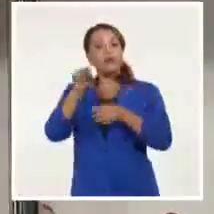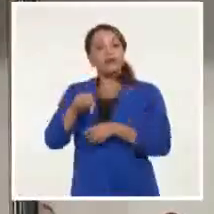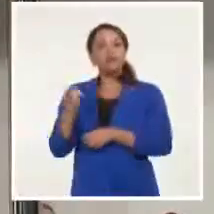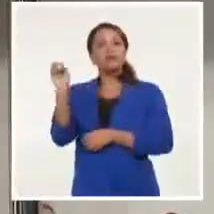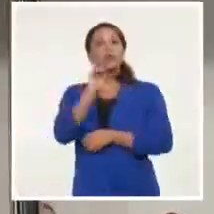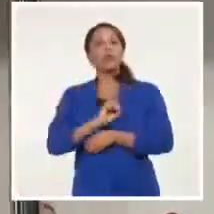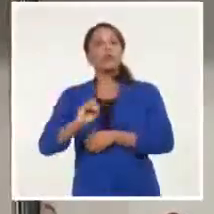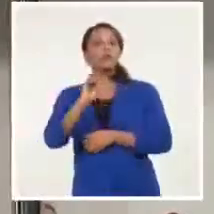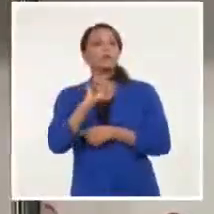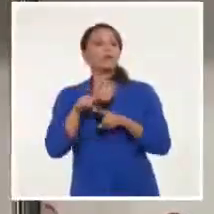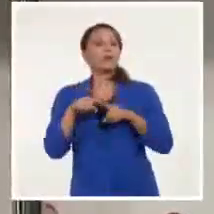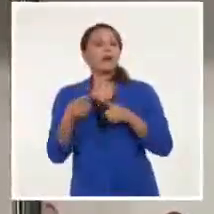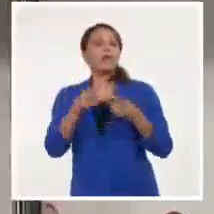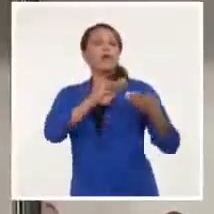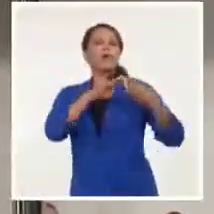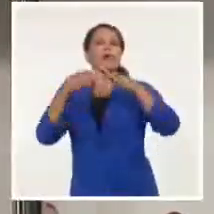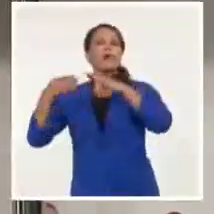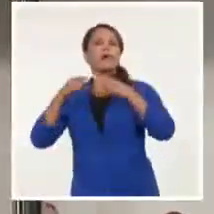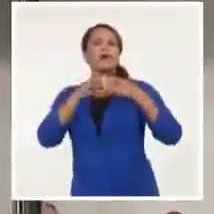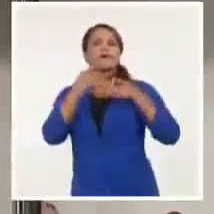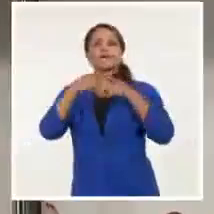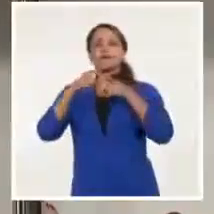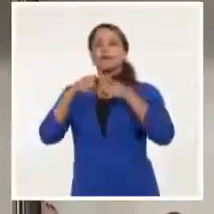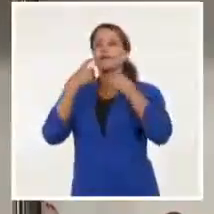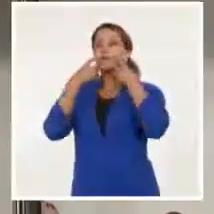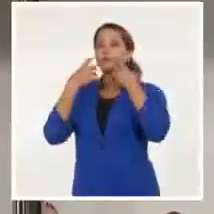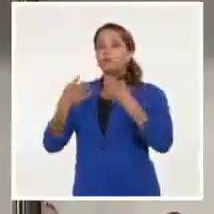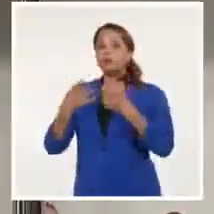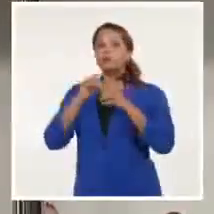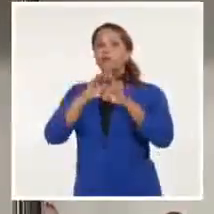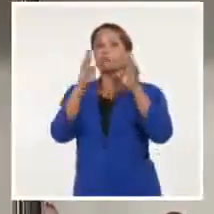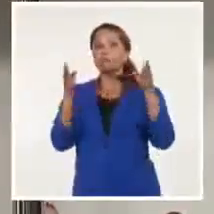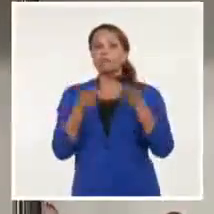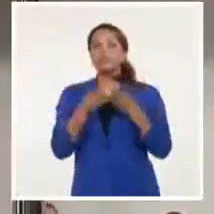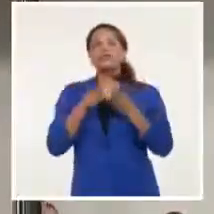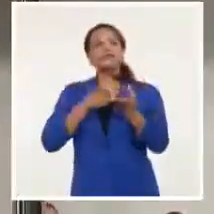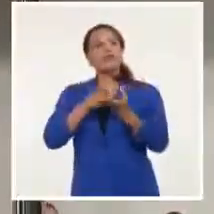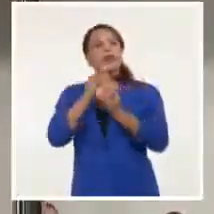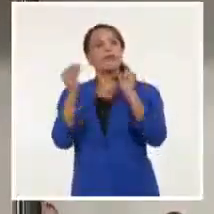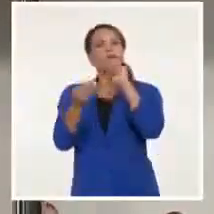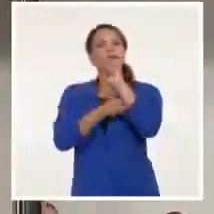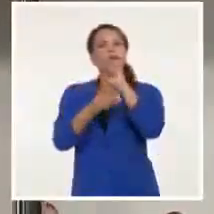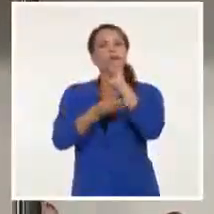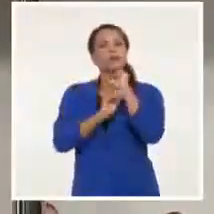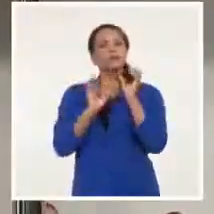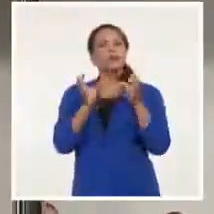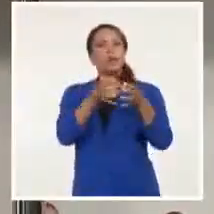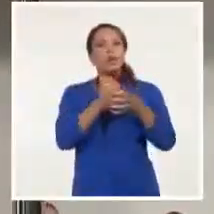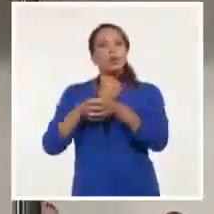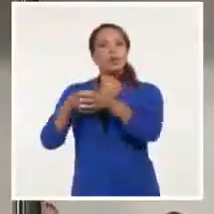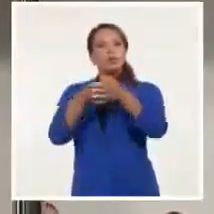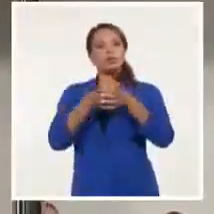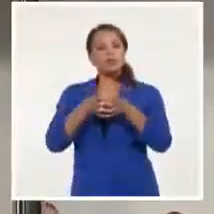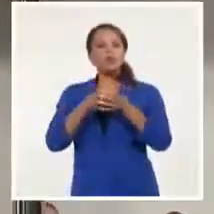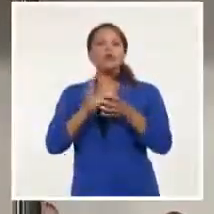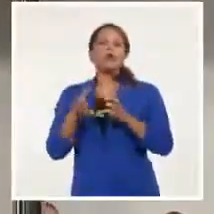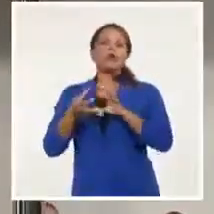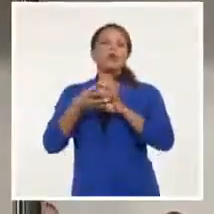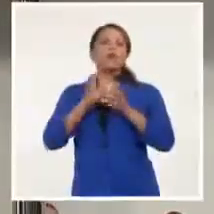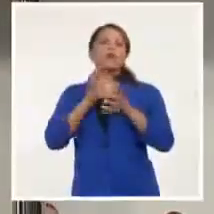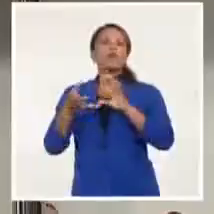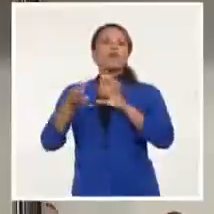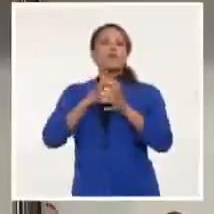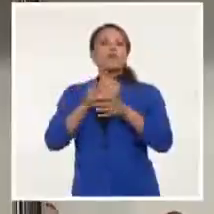oportunidad para debatir temas de interés regional y continuar fortaleciendo a la CELAC como mecanismo de